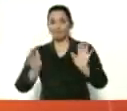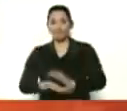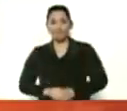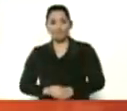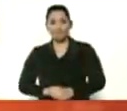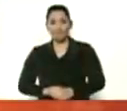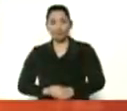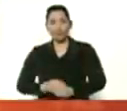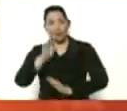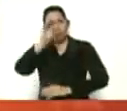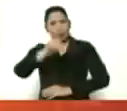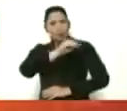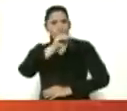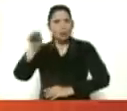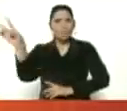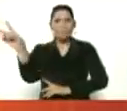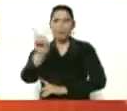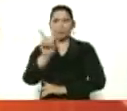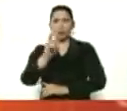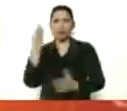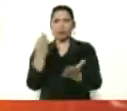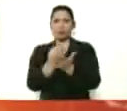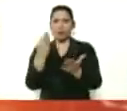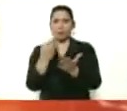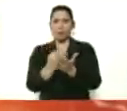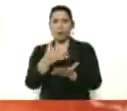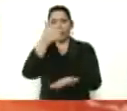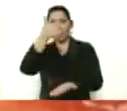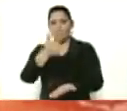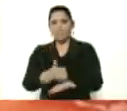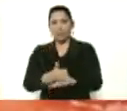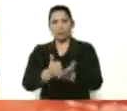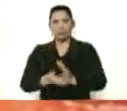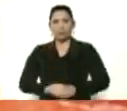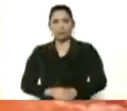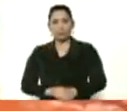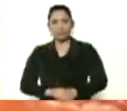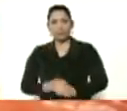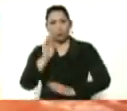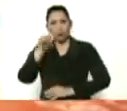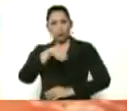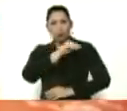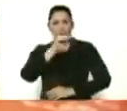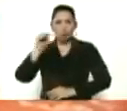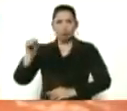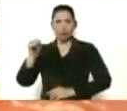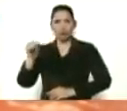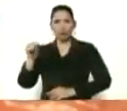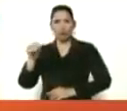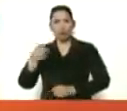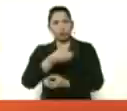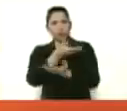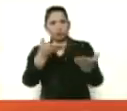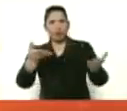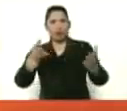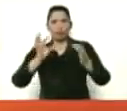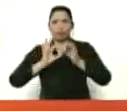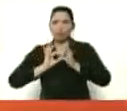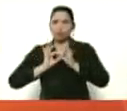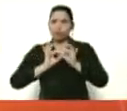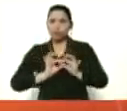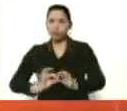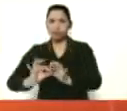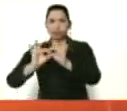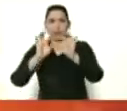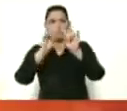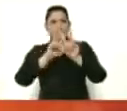Que Dios bendiga a Venezuela siempre. Amén, amén, presidente. Que Dios los bendiga a ustedes. Y mantengamos la unión, la paz